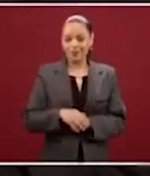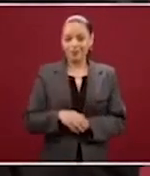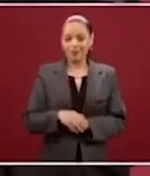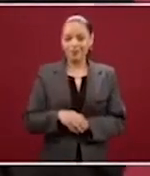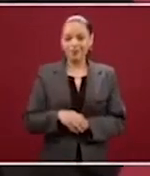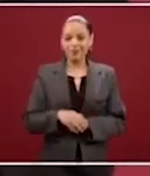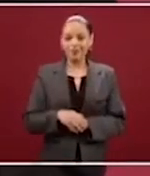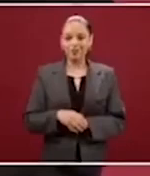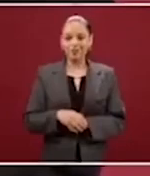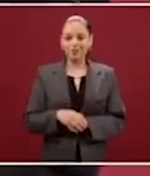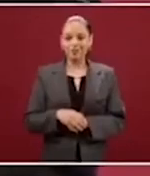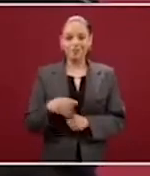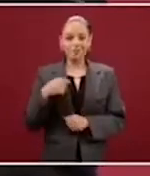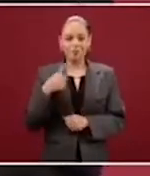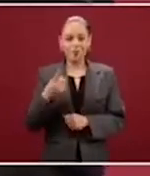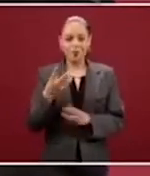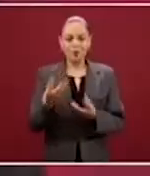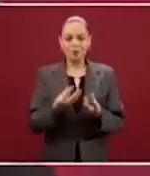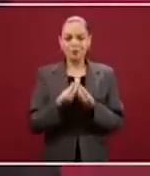estábamos